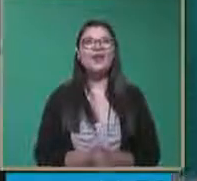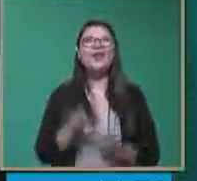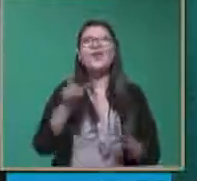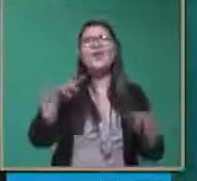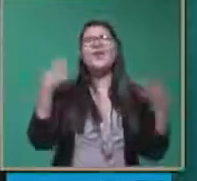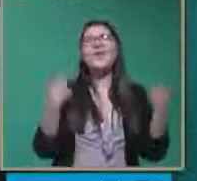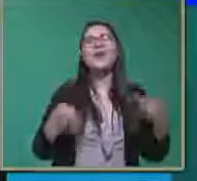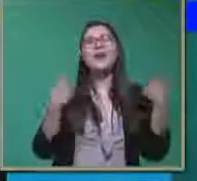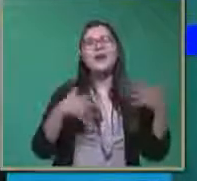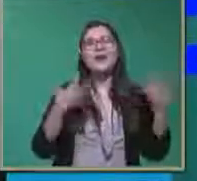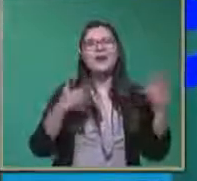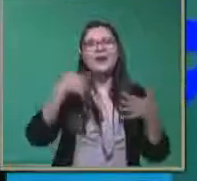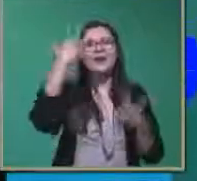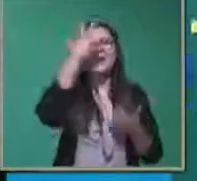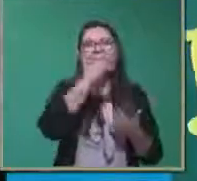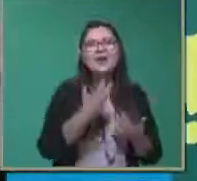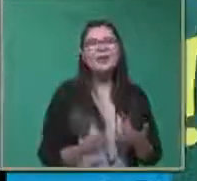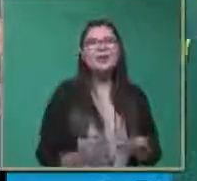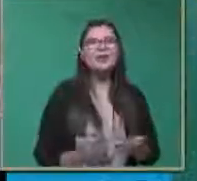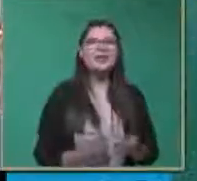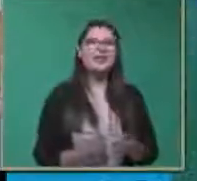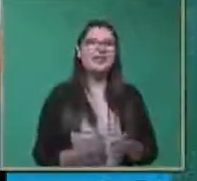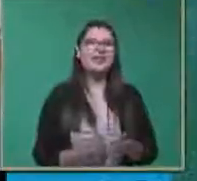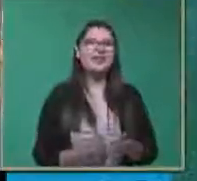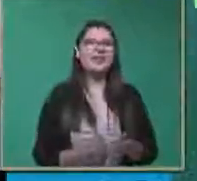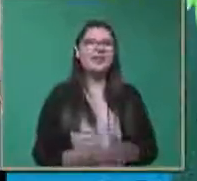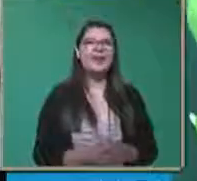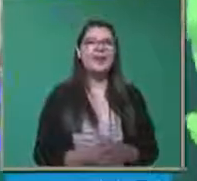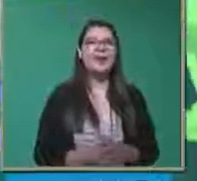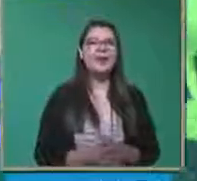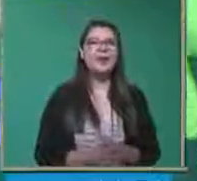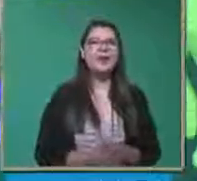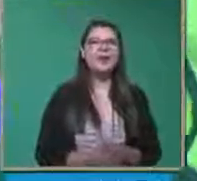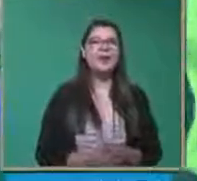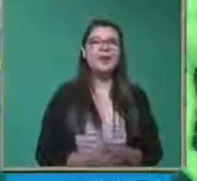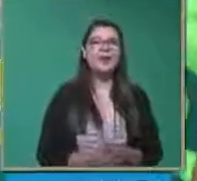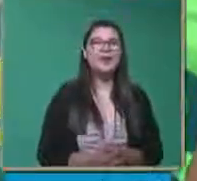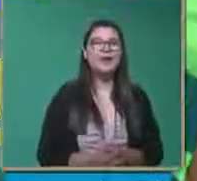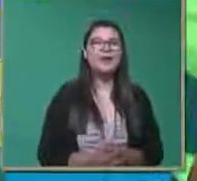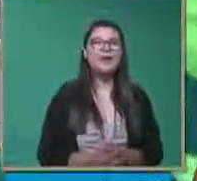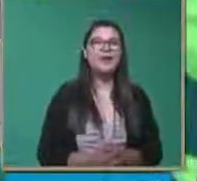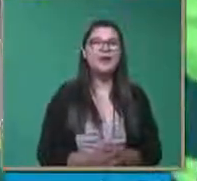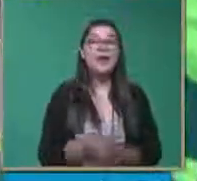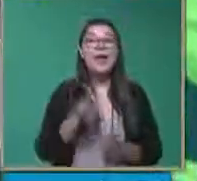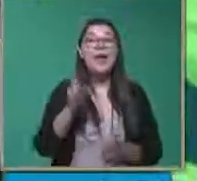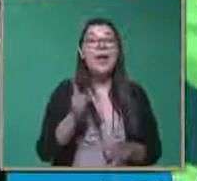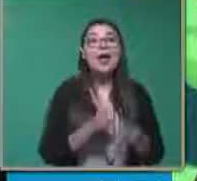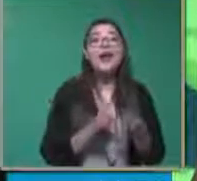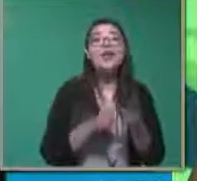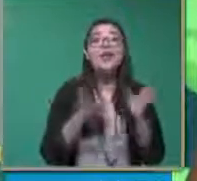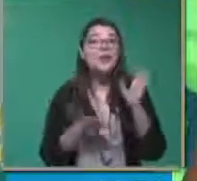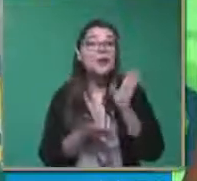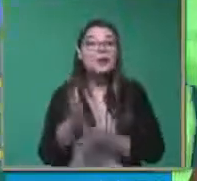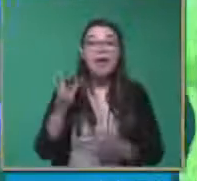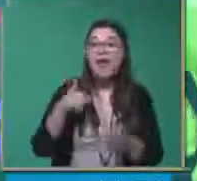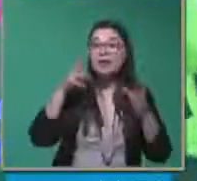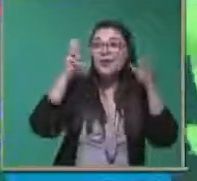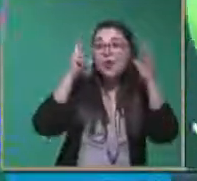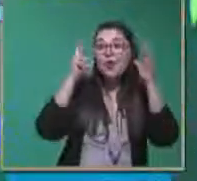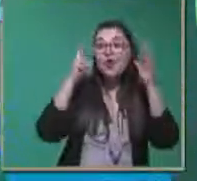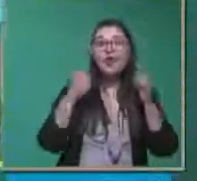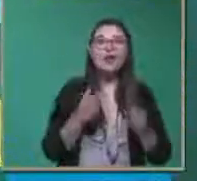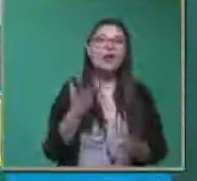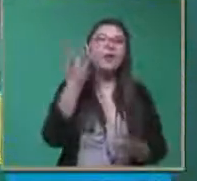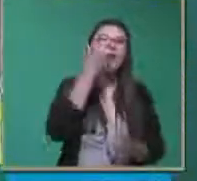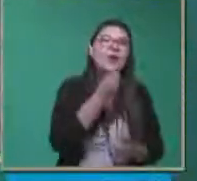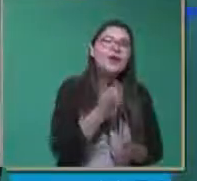mira, ay, mamá! ¡Ay, qué bonito! ¿A dónde vas, conejo Blas? Con esa escopeta que se usa. ¡Ay, qué bonito! Y